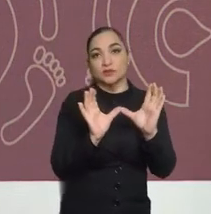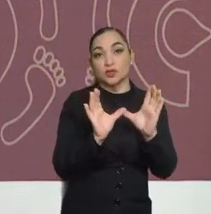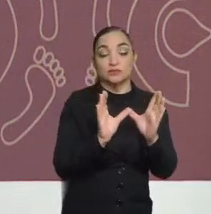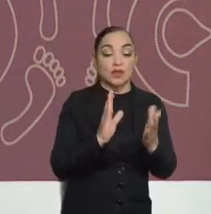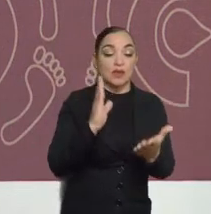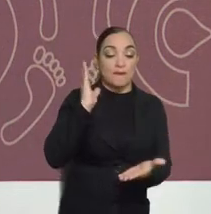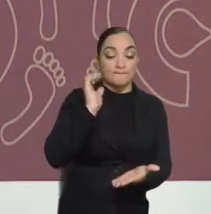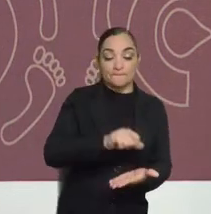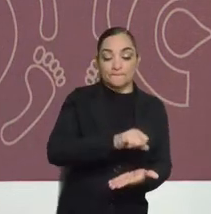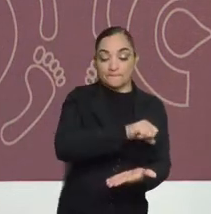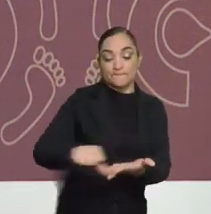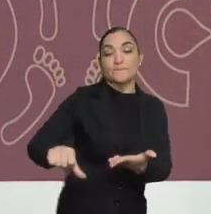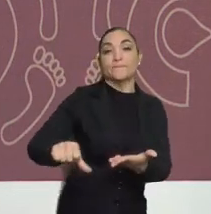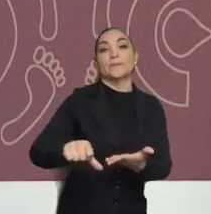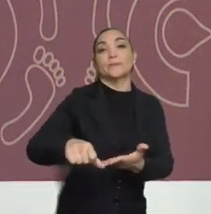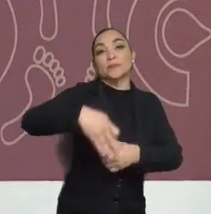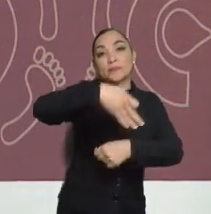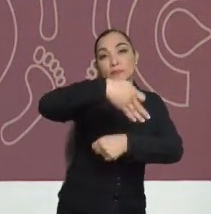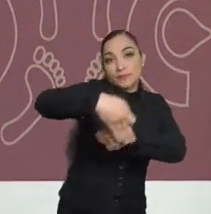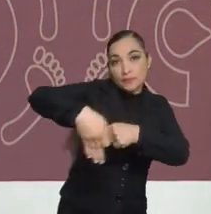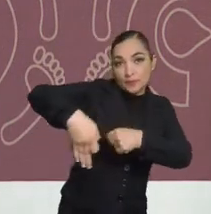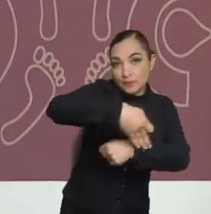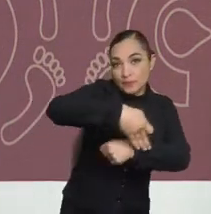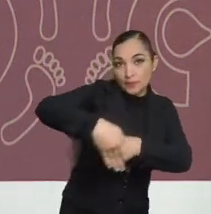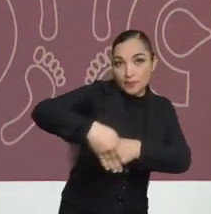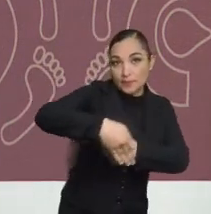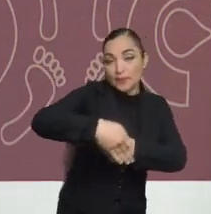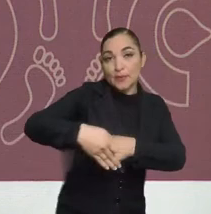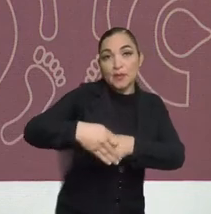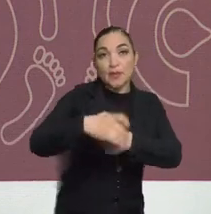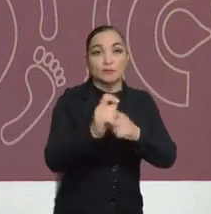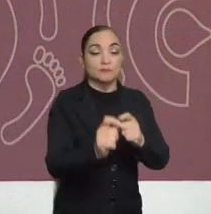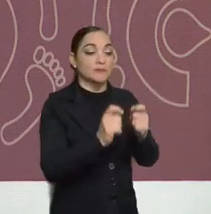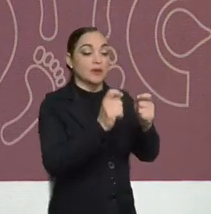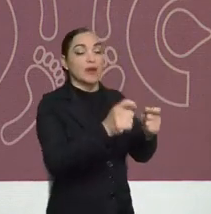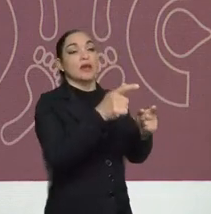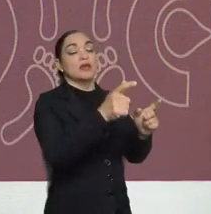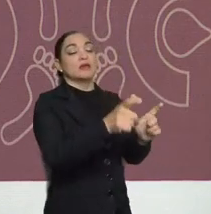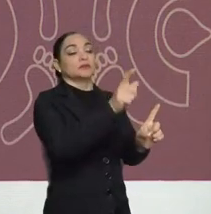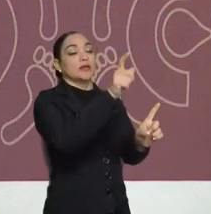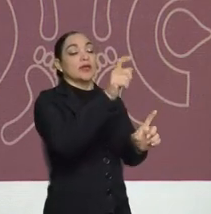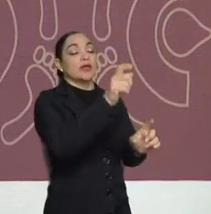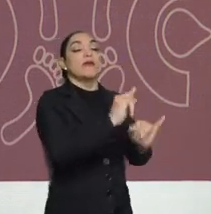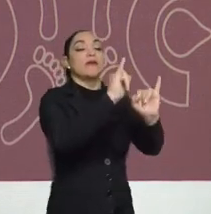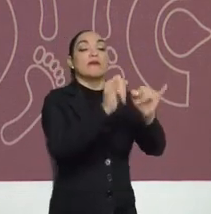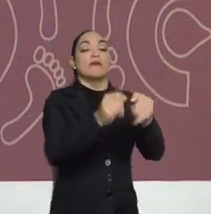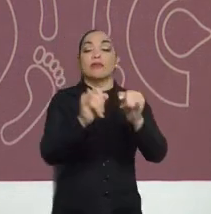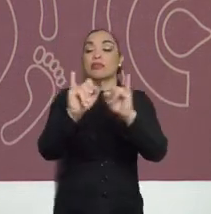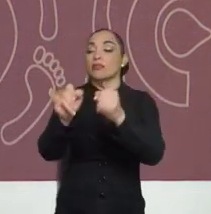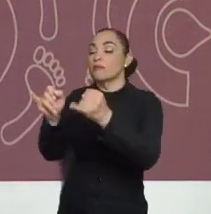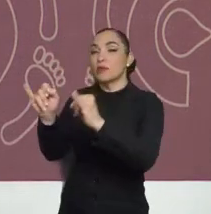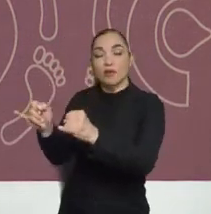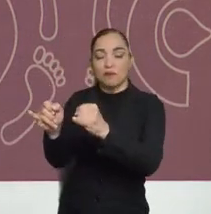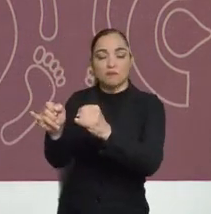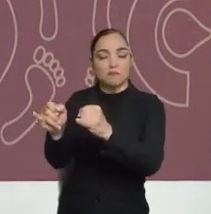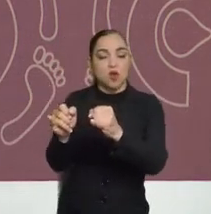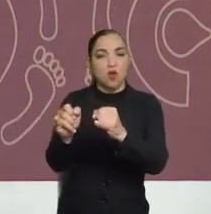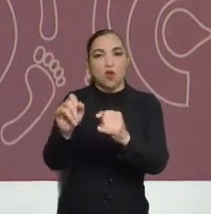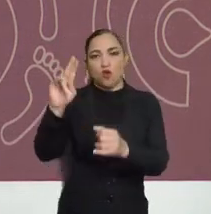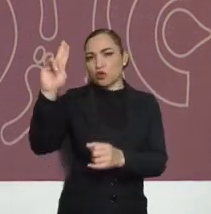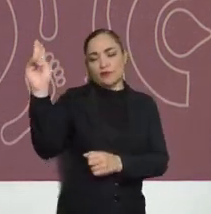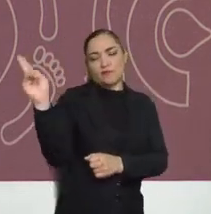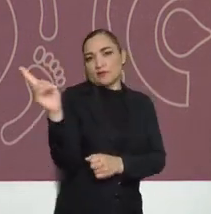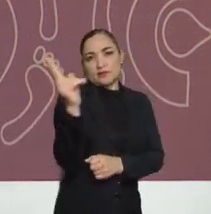provisional se les ha concedido a ellos en lo individual, no a la universidad, porque la universidad como